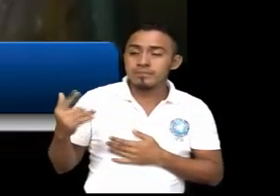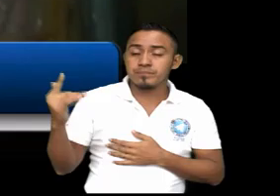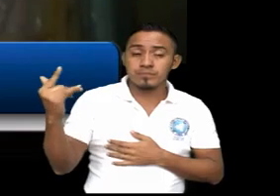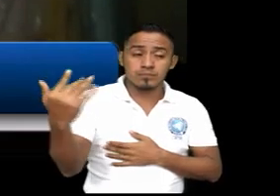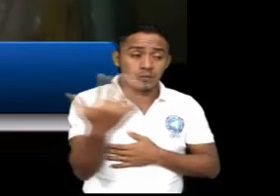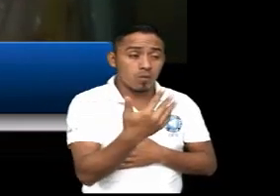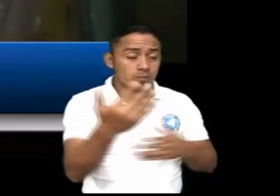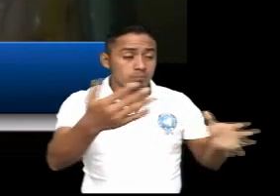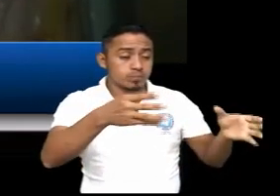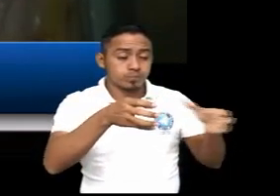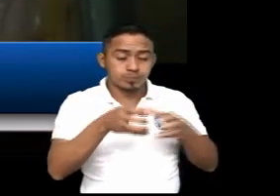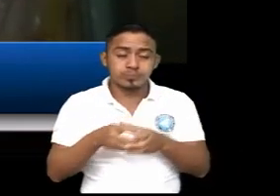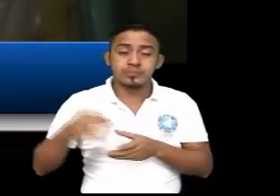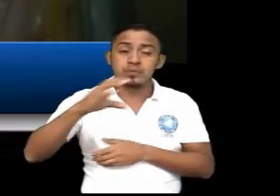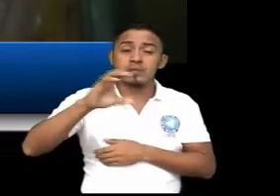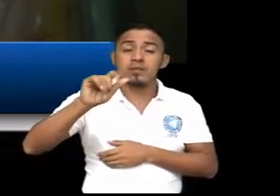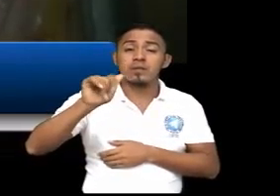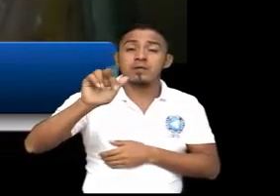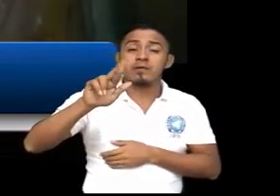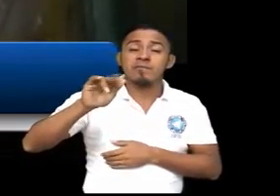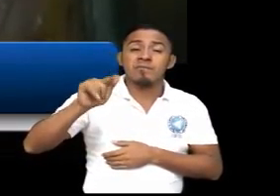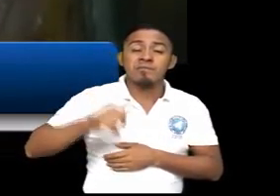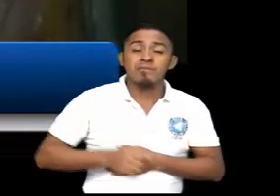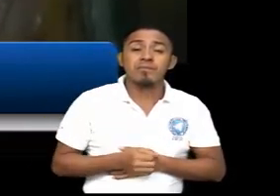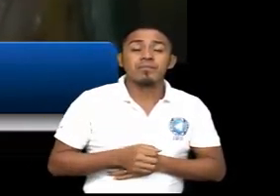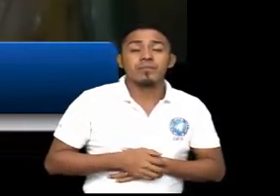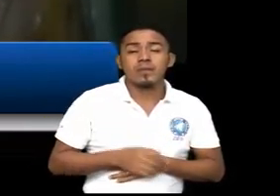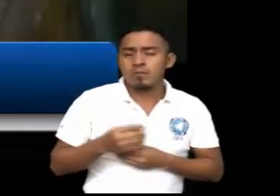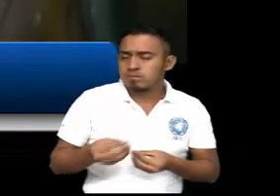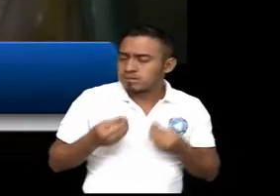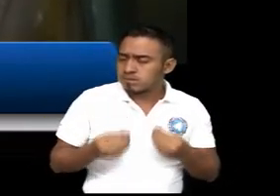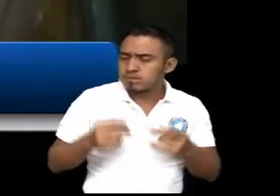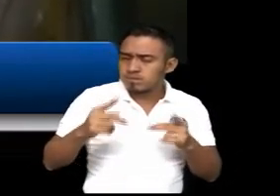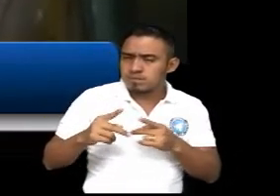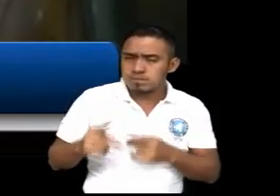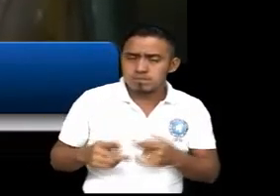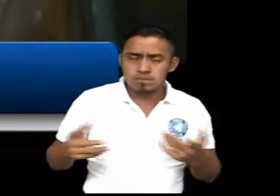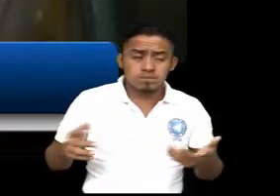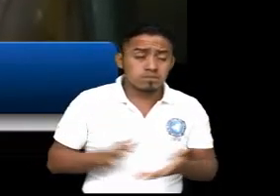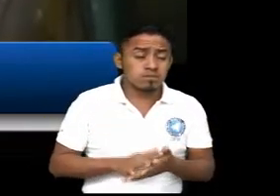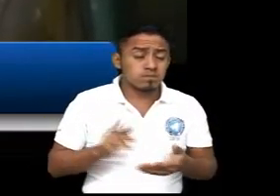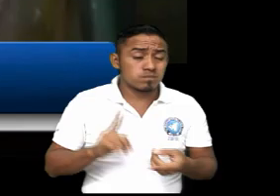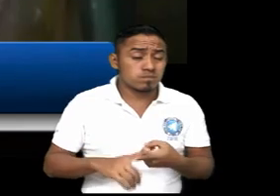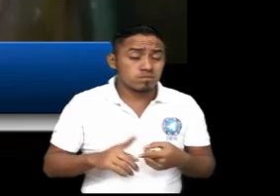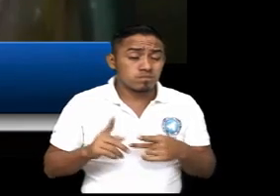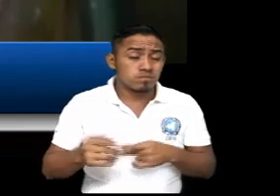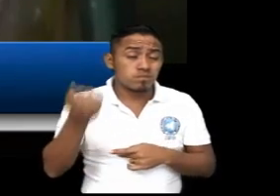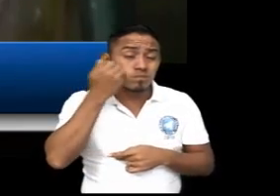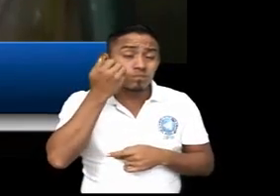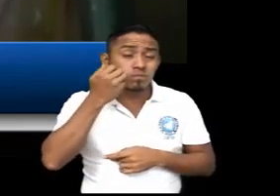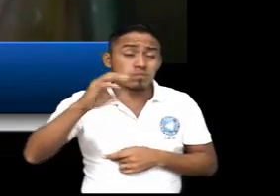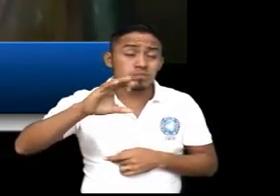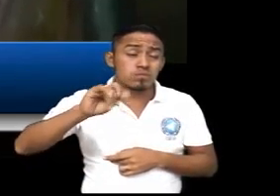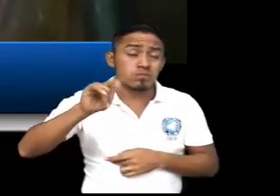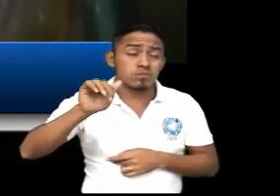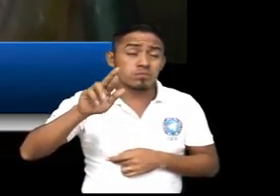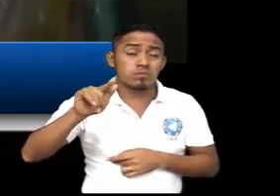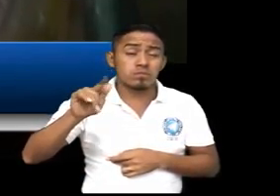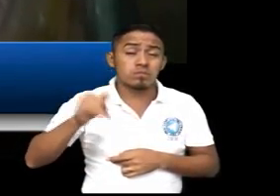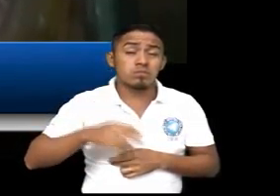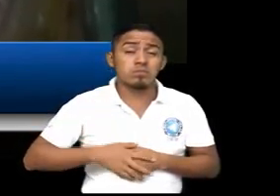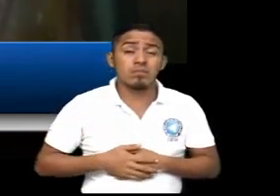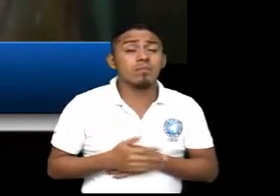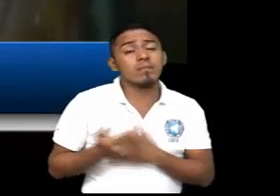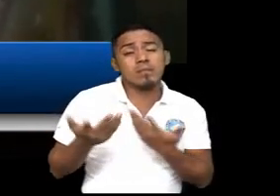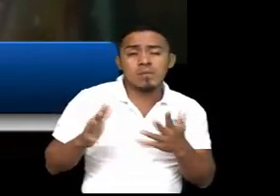los terigos. Es bastante los pacientes que padecen de catarata. A partir de los